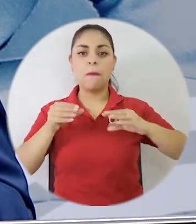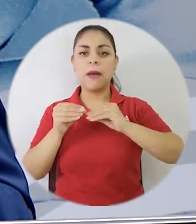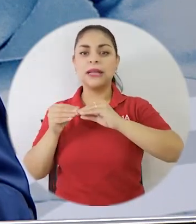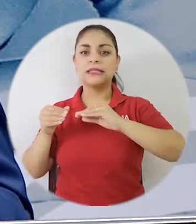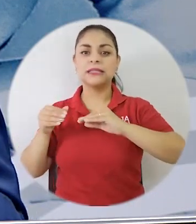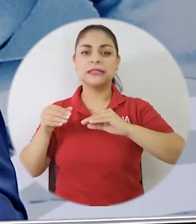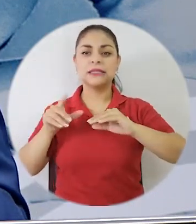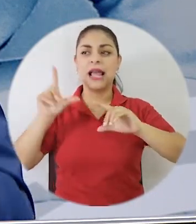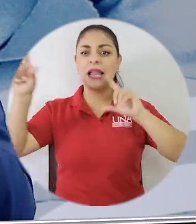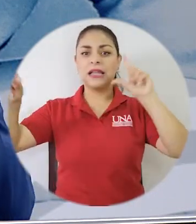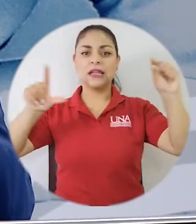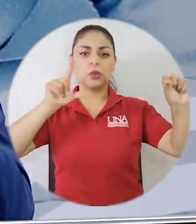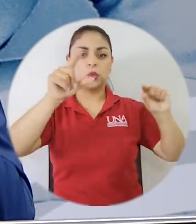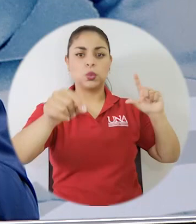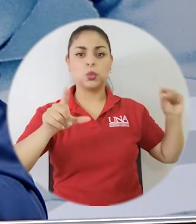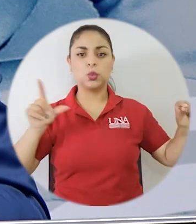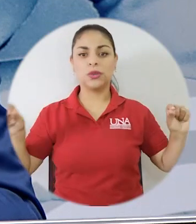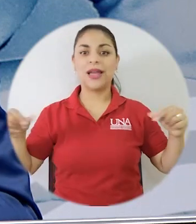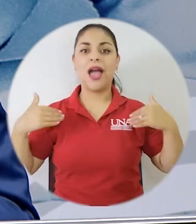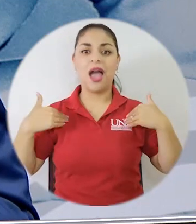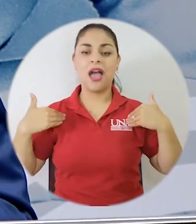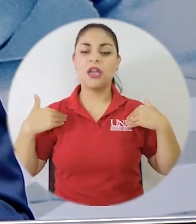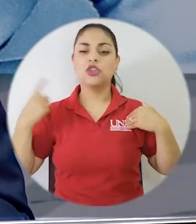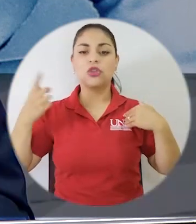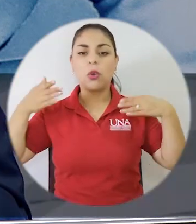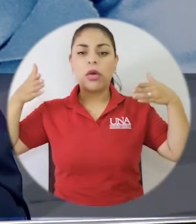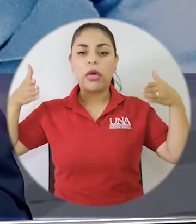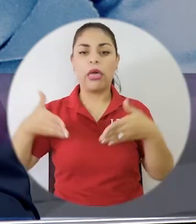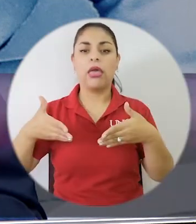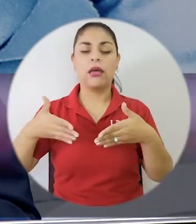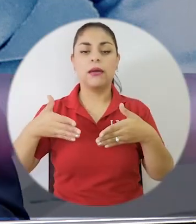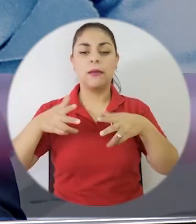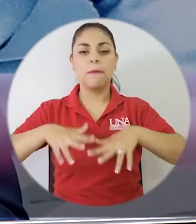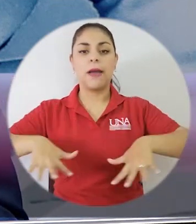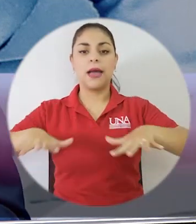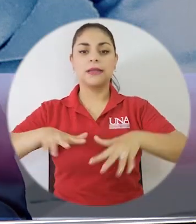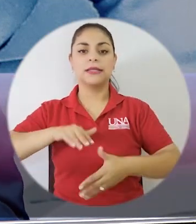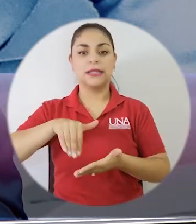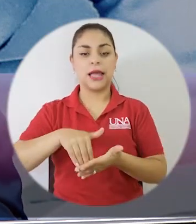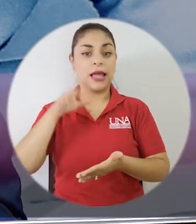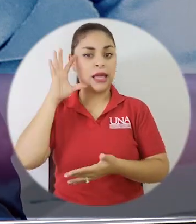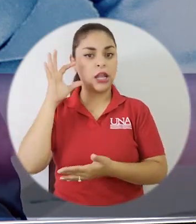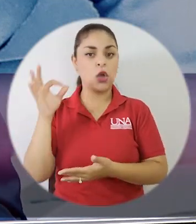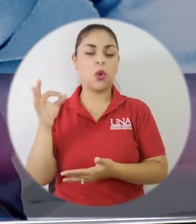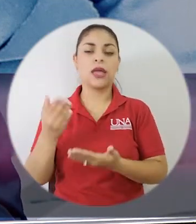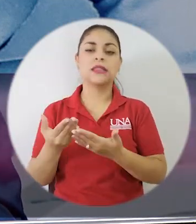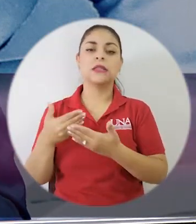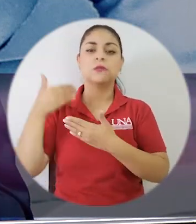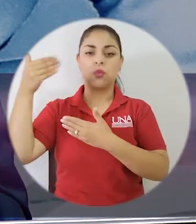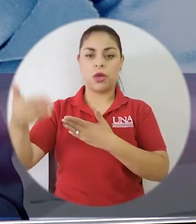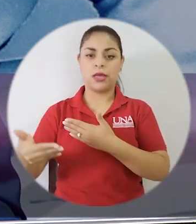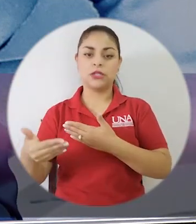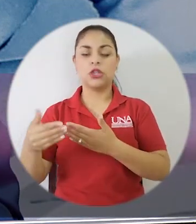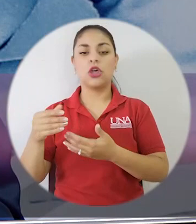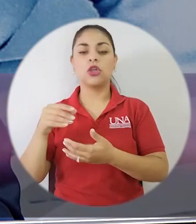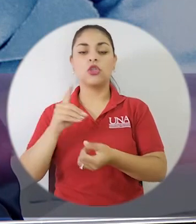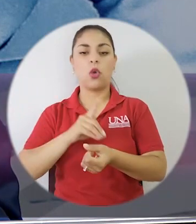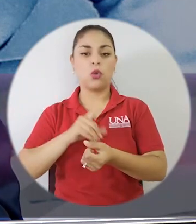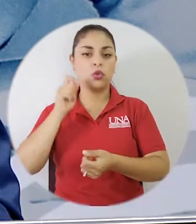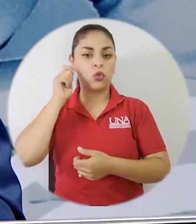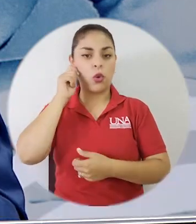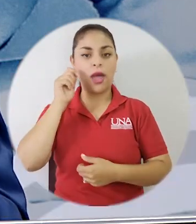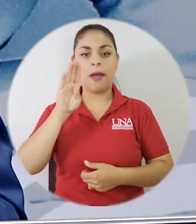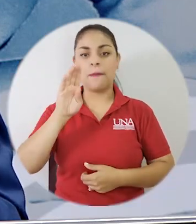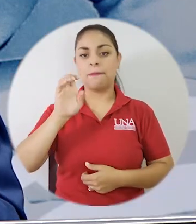periféricas tienen. Y esa es una discusión que se está dando actualmente y creo que la doctora Benavides se va a referir a eso cuando hable de